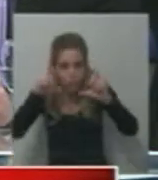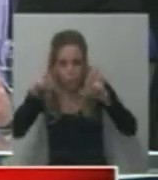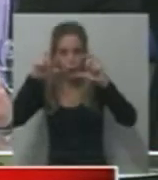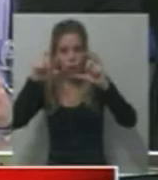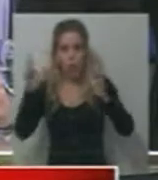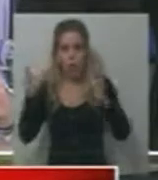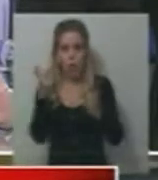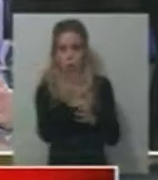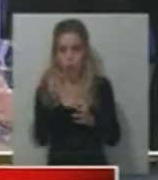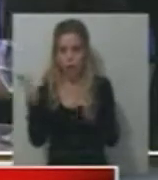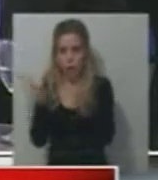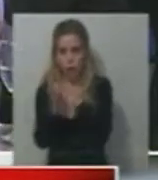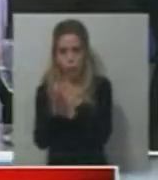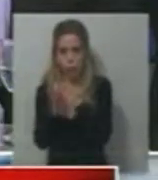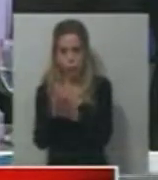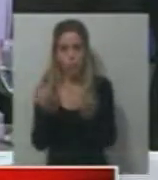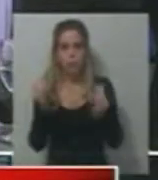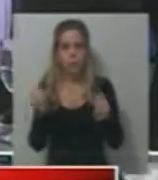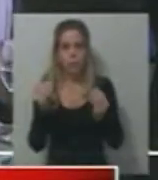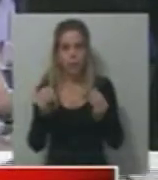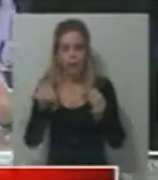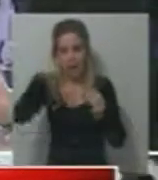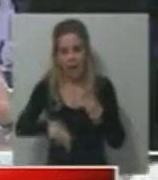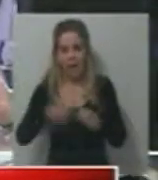de gobierno, pero no importa. Pero lo importante es que